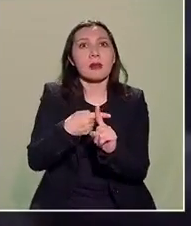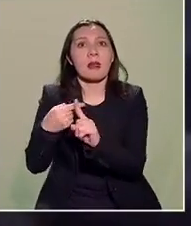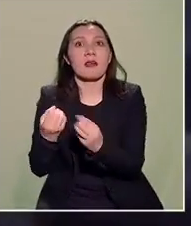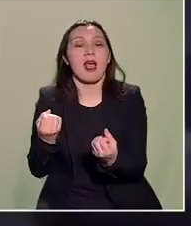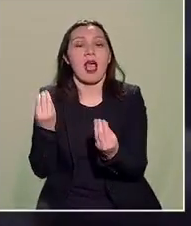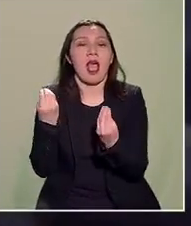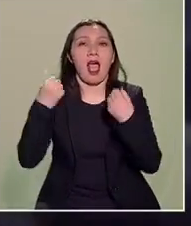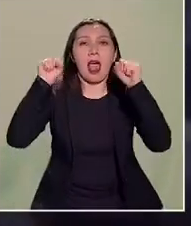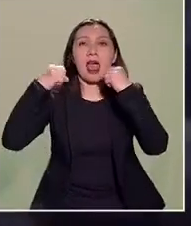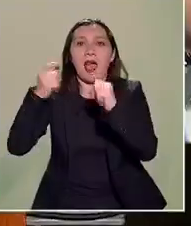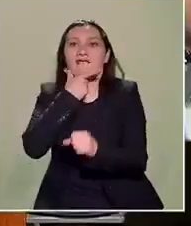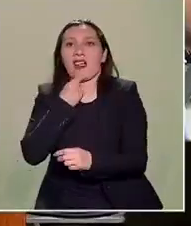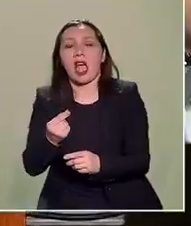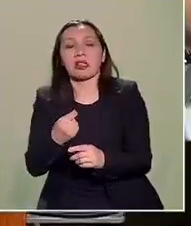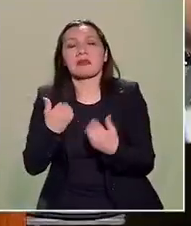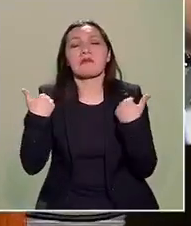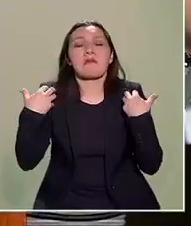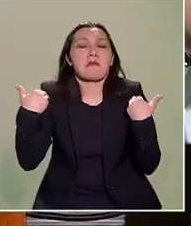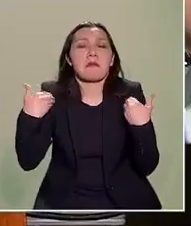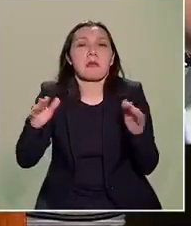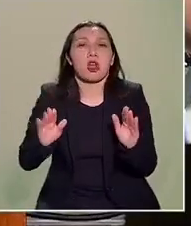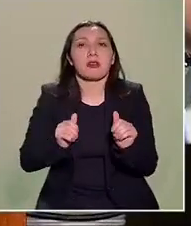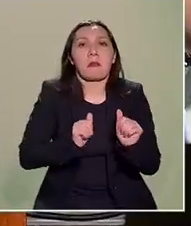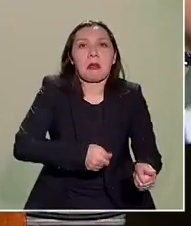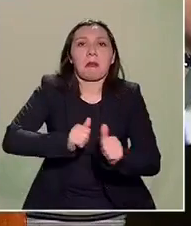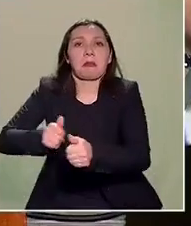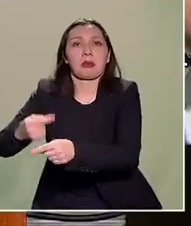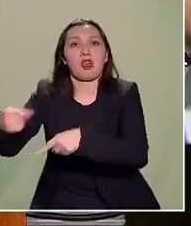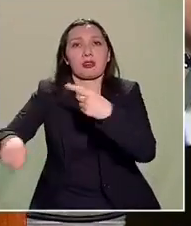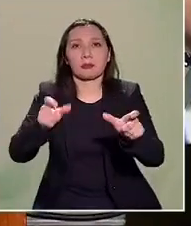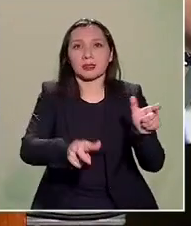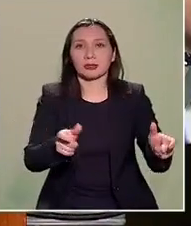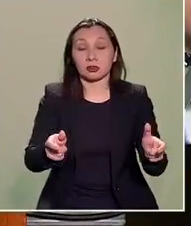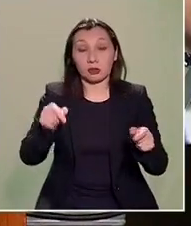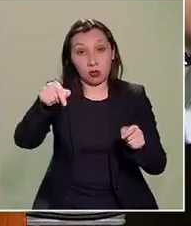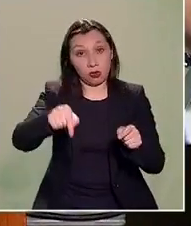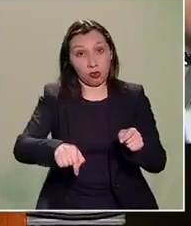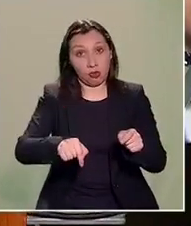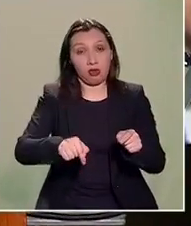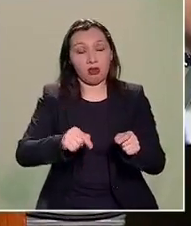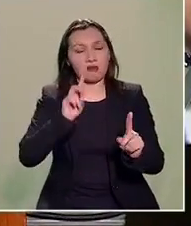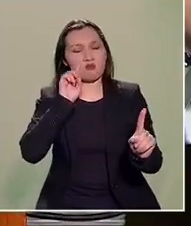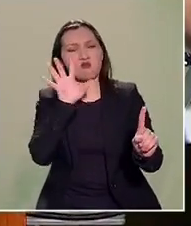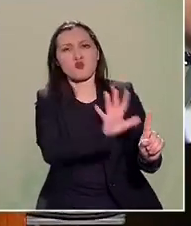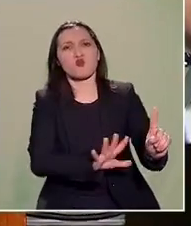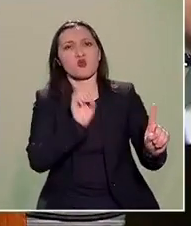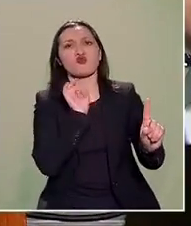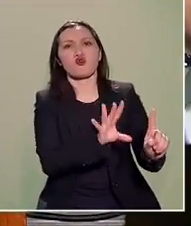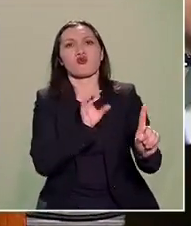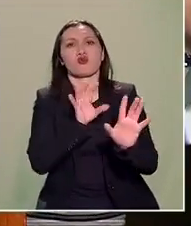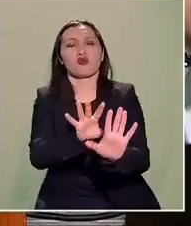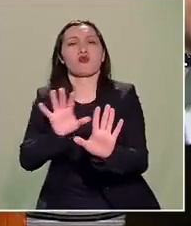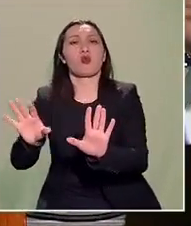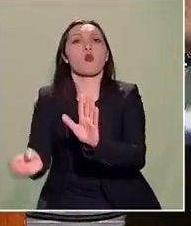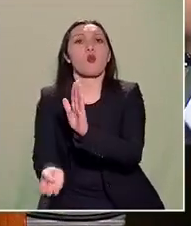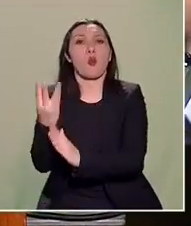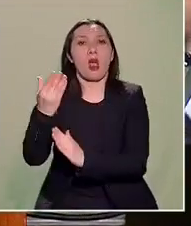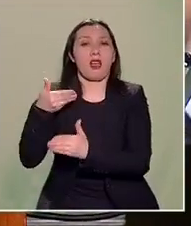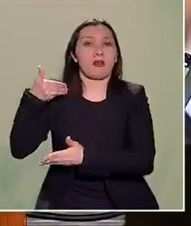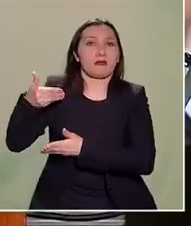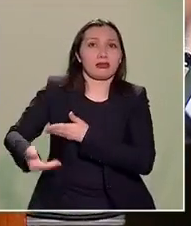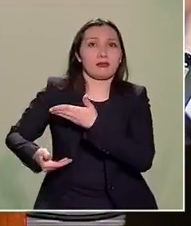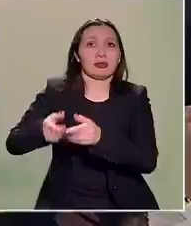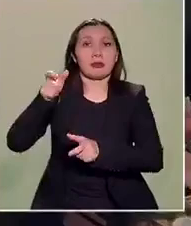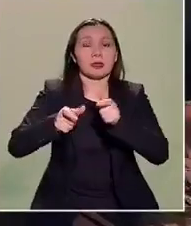en desmedro de los demás hoy los estereotipos y modelos con que las nuevas generaciones